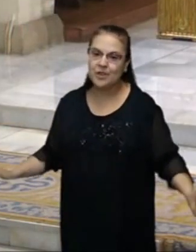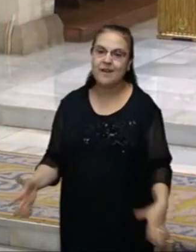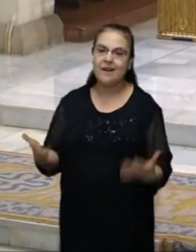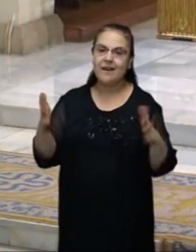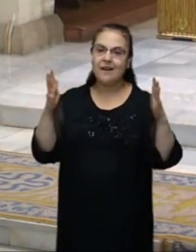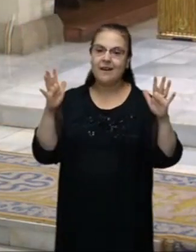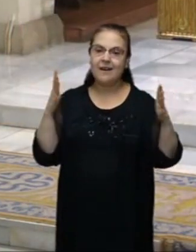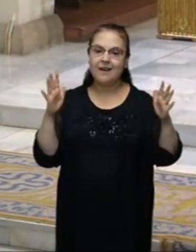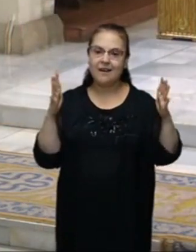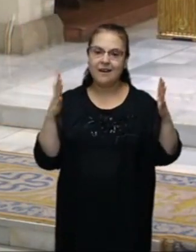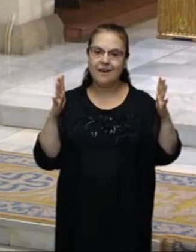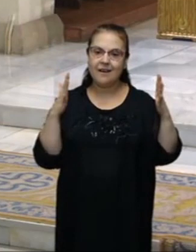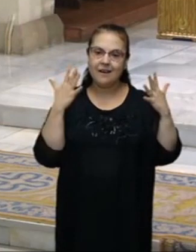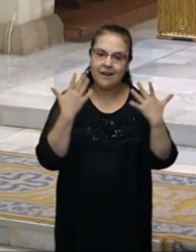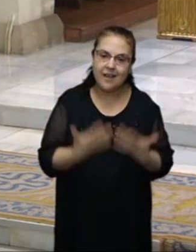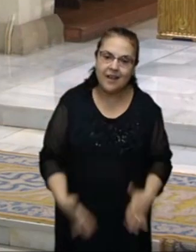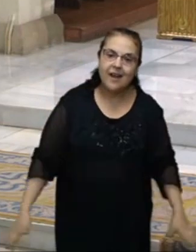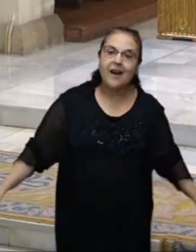aleluya.